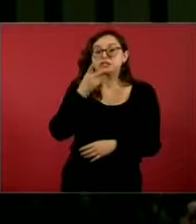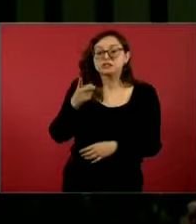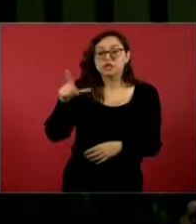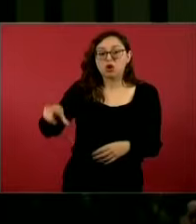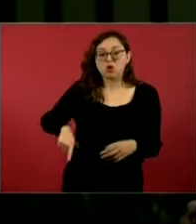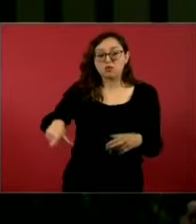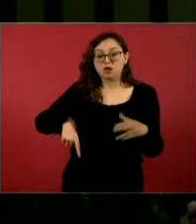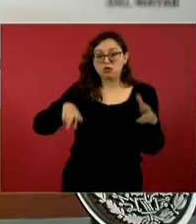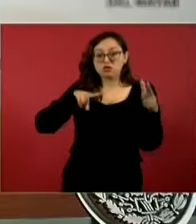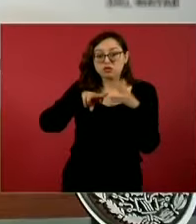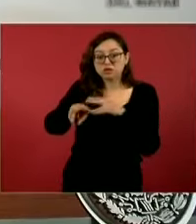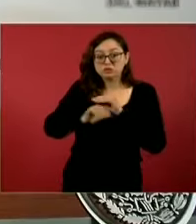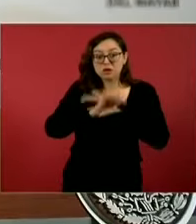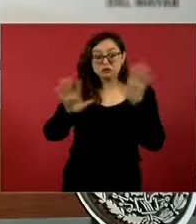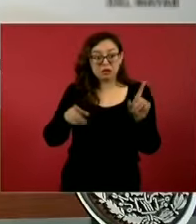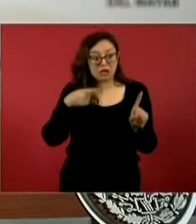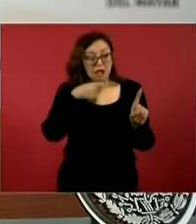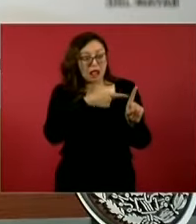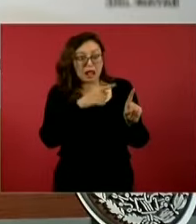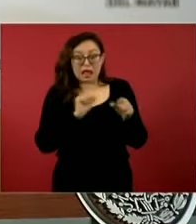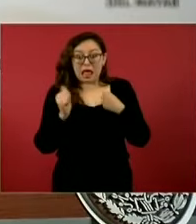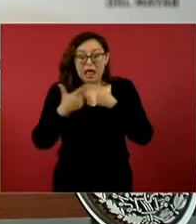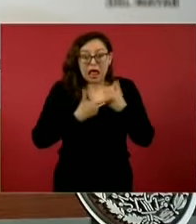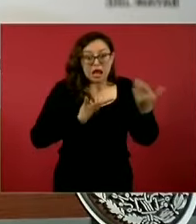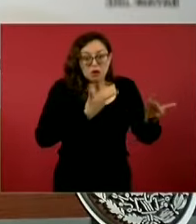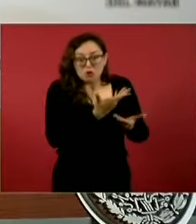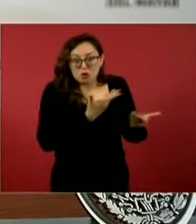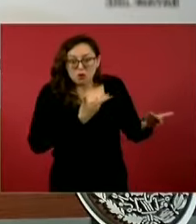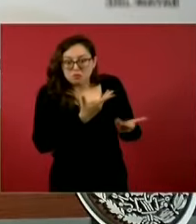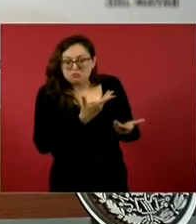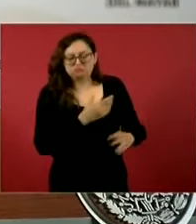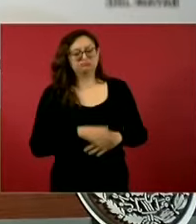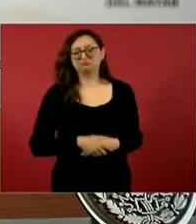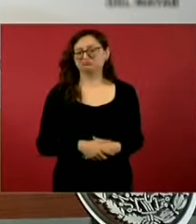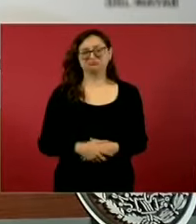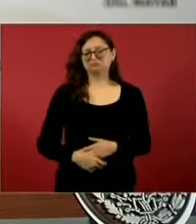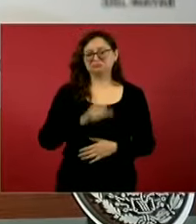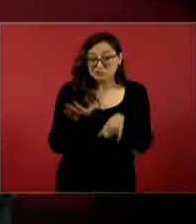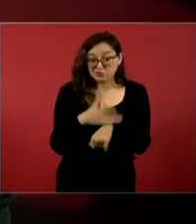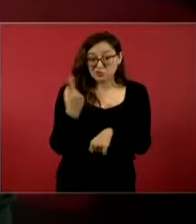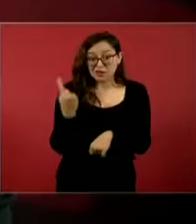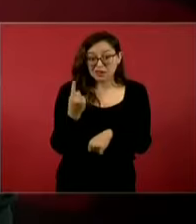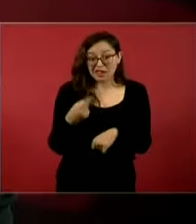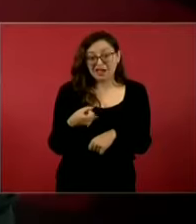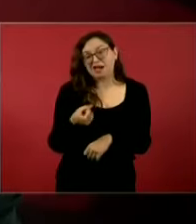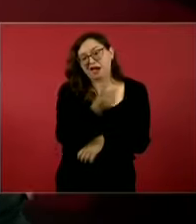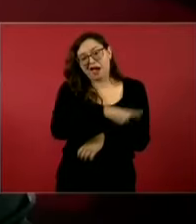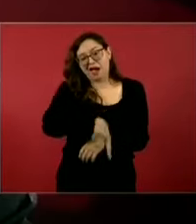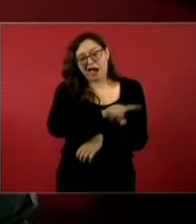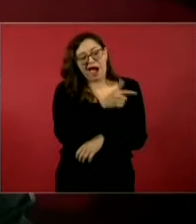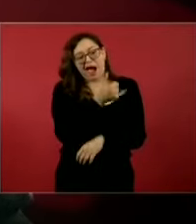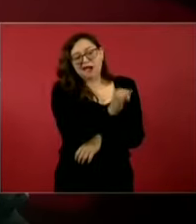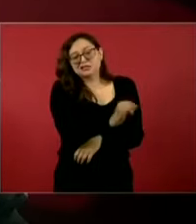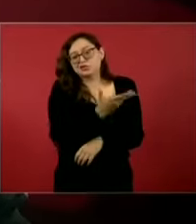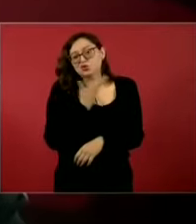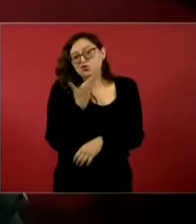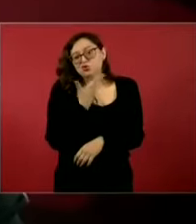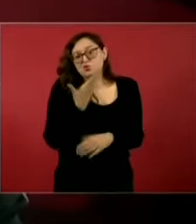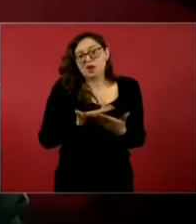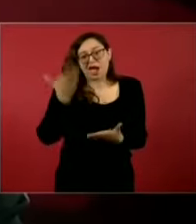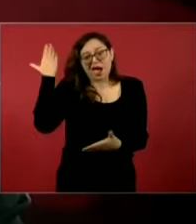negoció con Miguel Ángel Yunes? Nada, ¿Qué le ofrecieron? Nada. Nada, absolutamente. Uno de los problemas que tienen